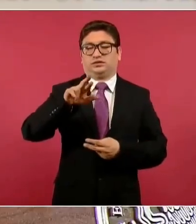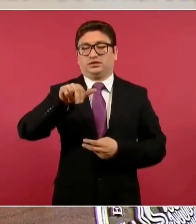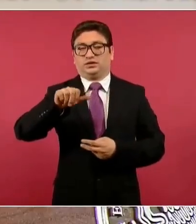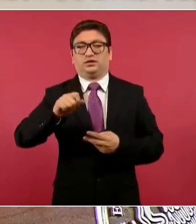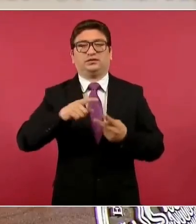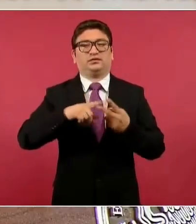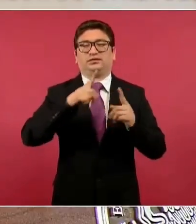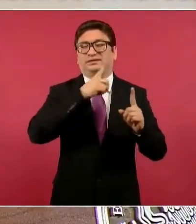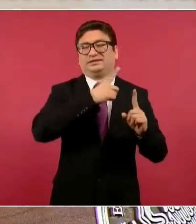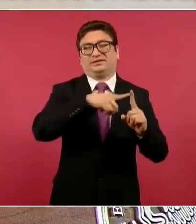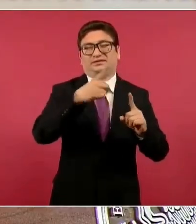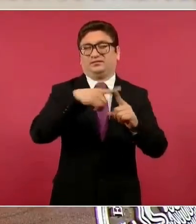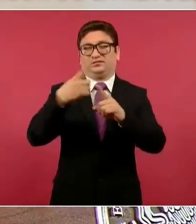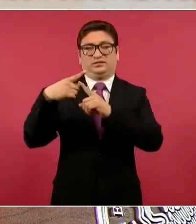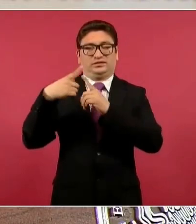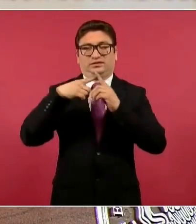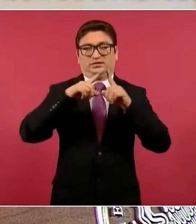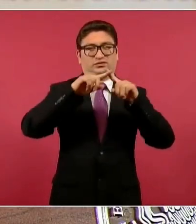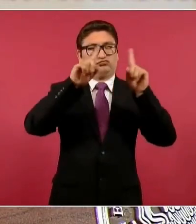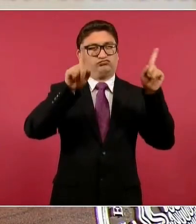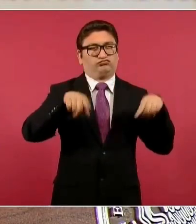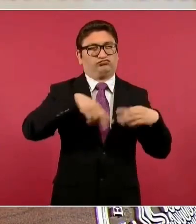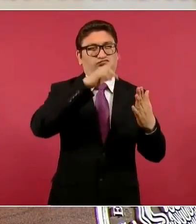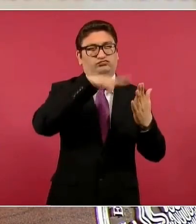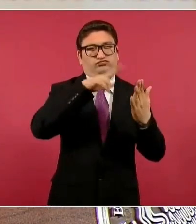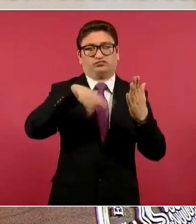las colecciones.